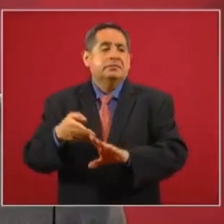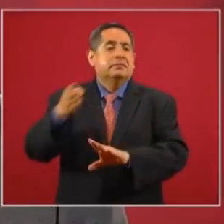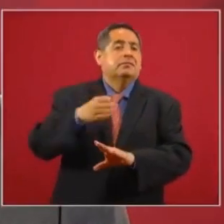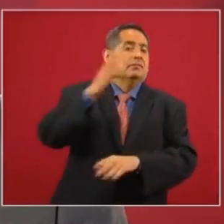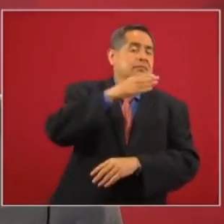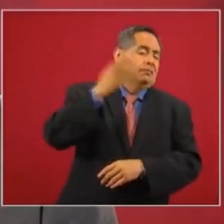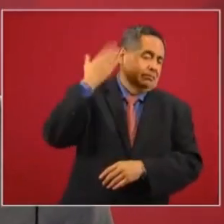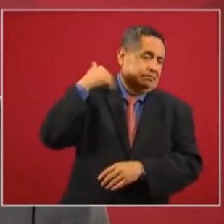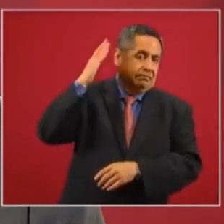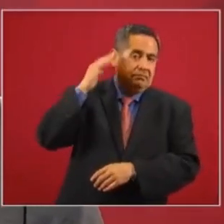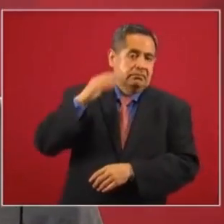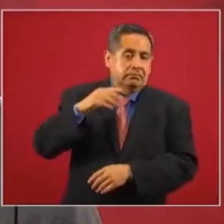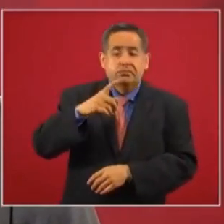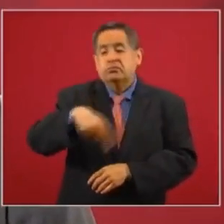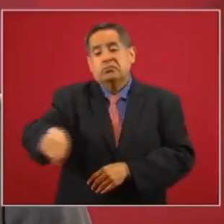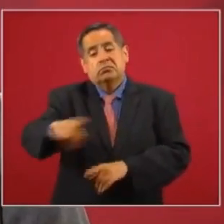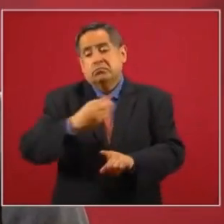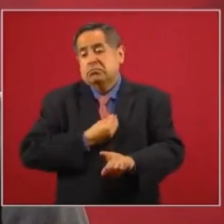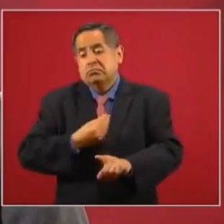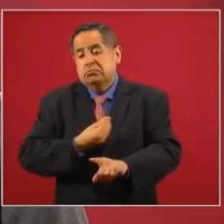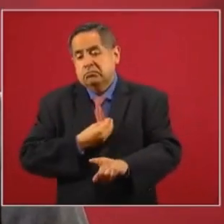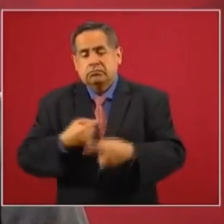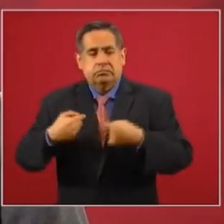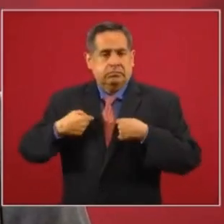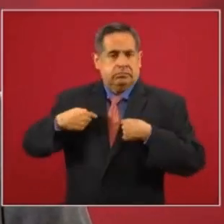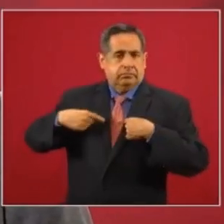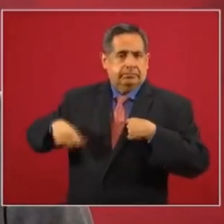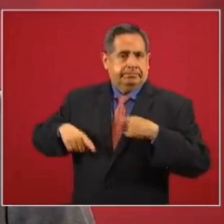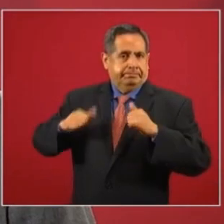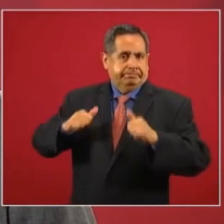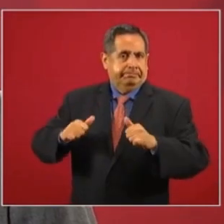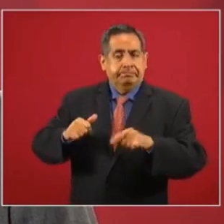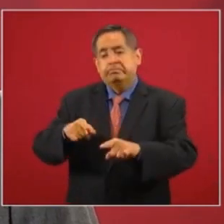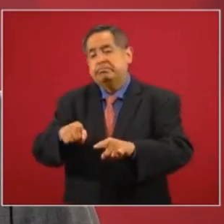al pueblo que se apretara el cinturón,